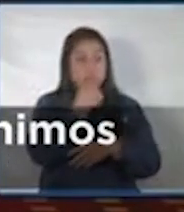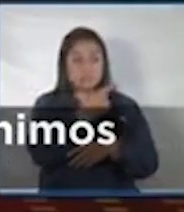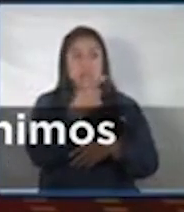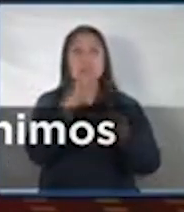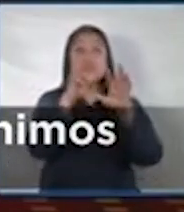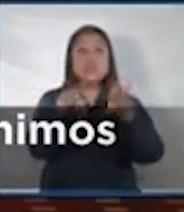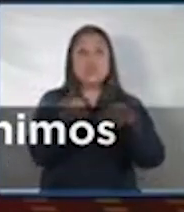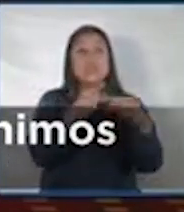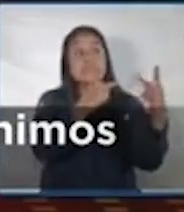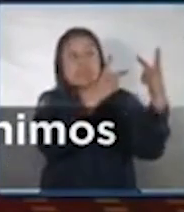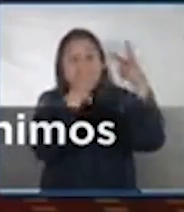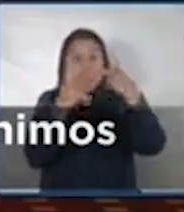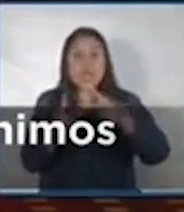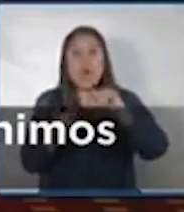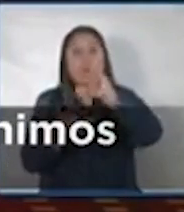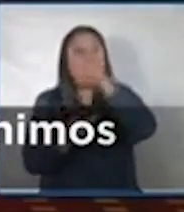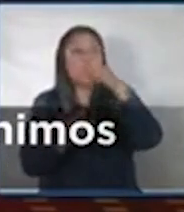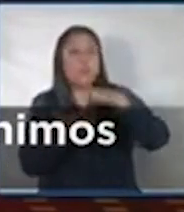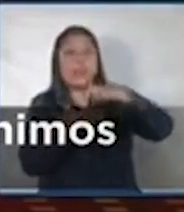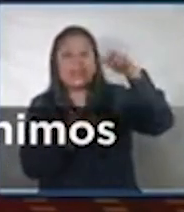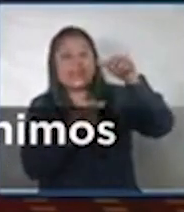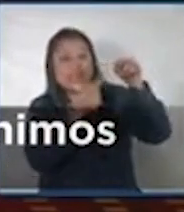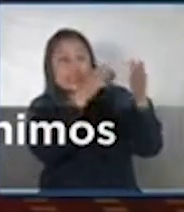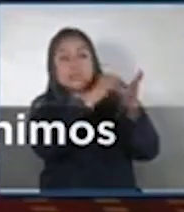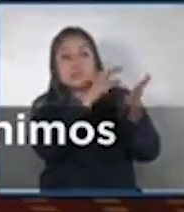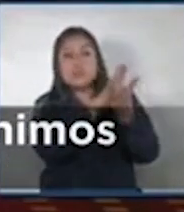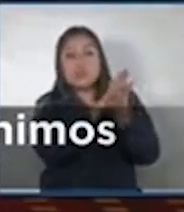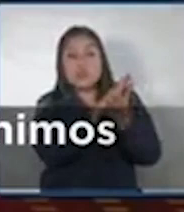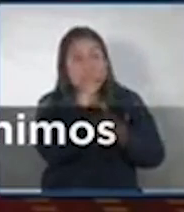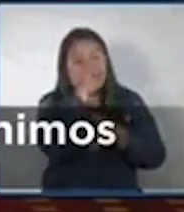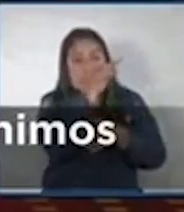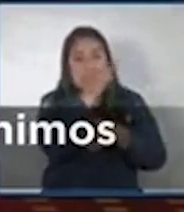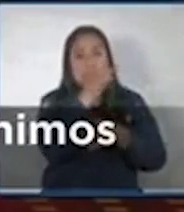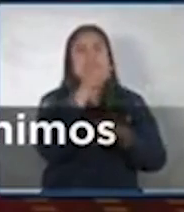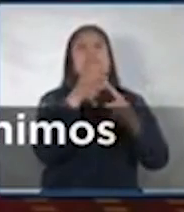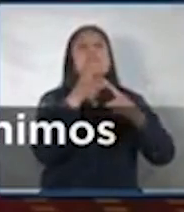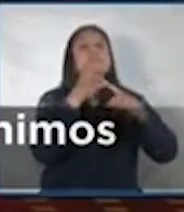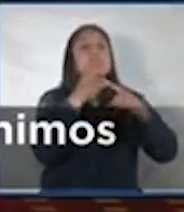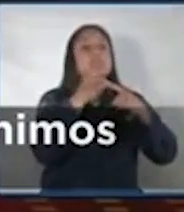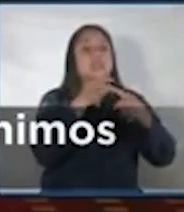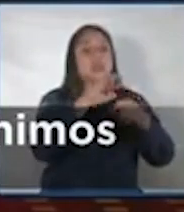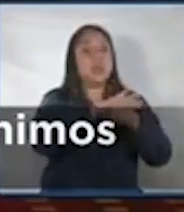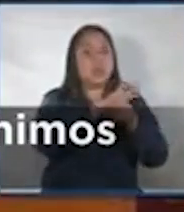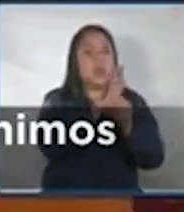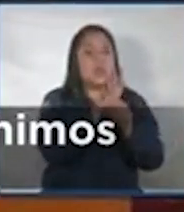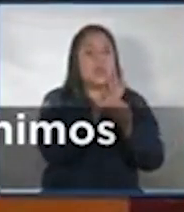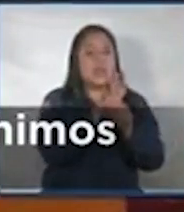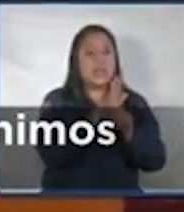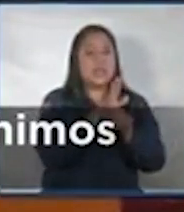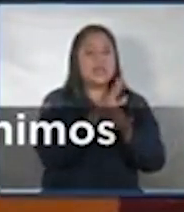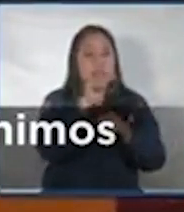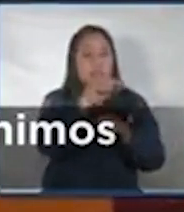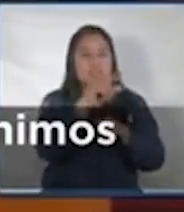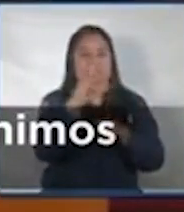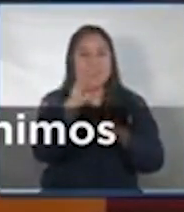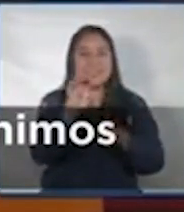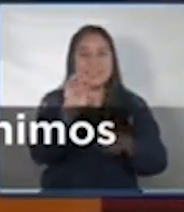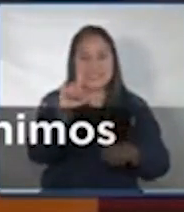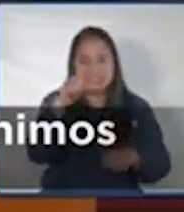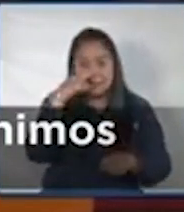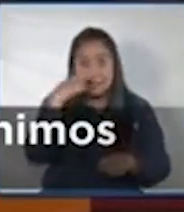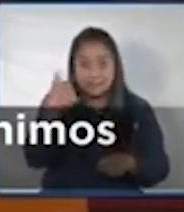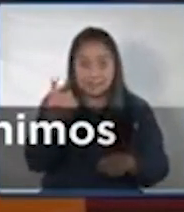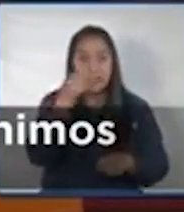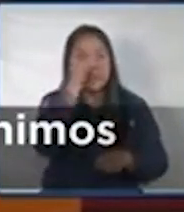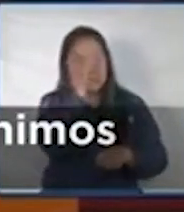tripulantes procedentes de países con casos confirmados de coronavirus, especialmente de esta variante que nos está afectando en